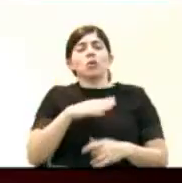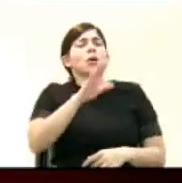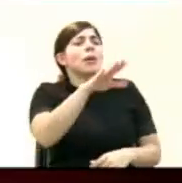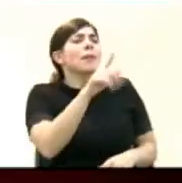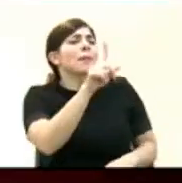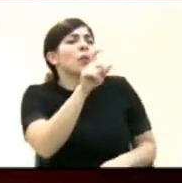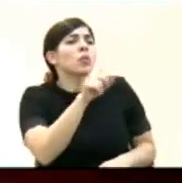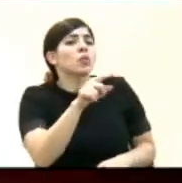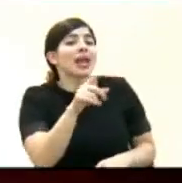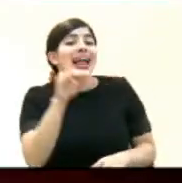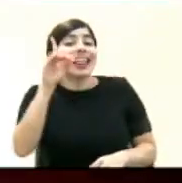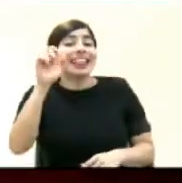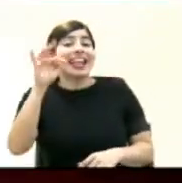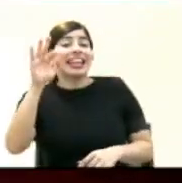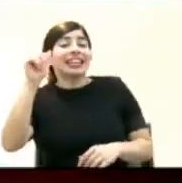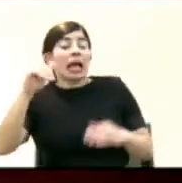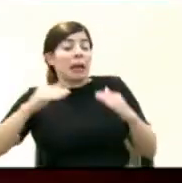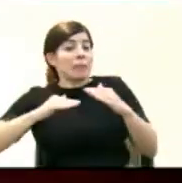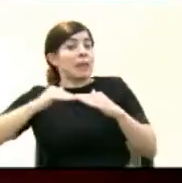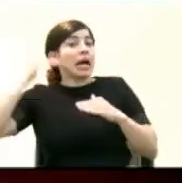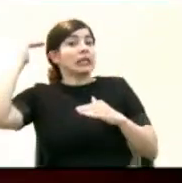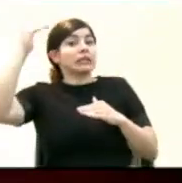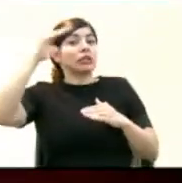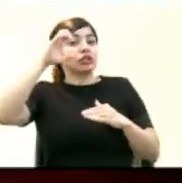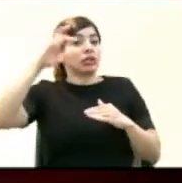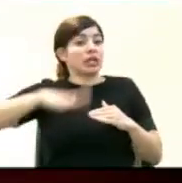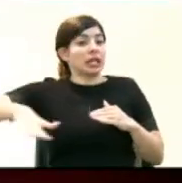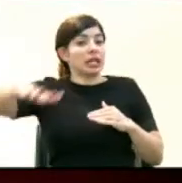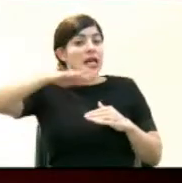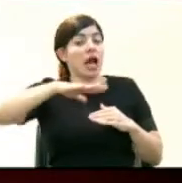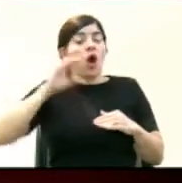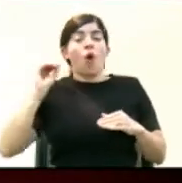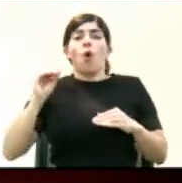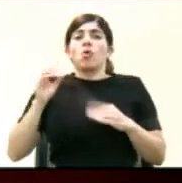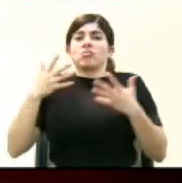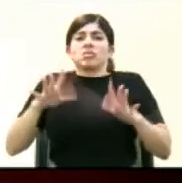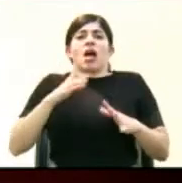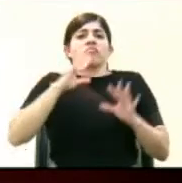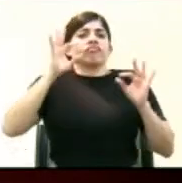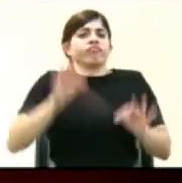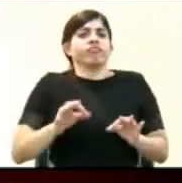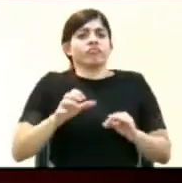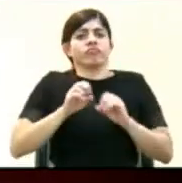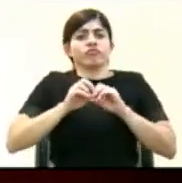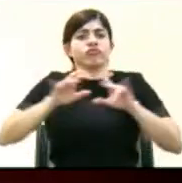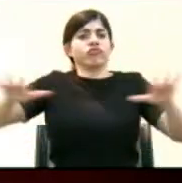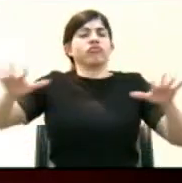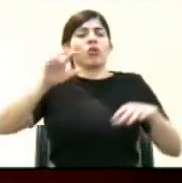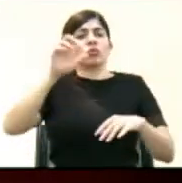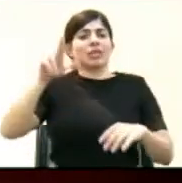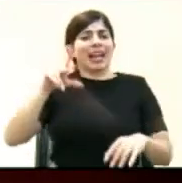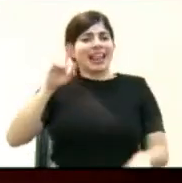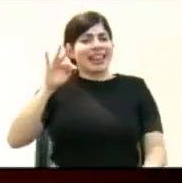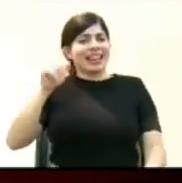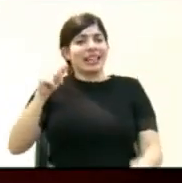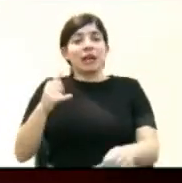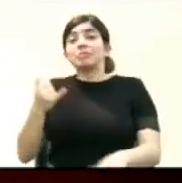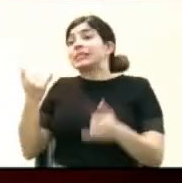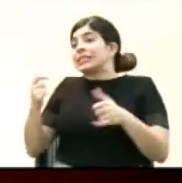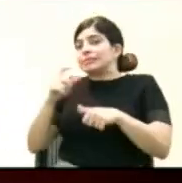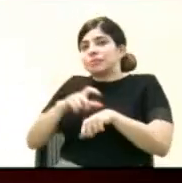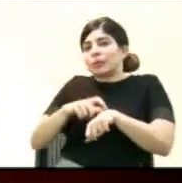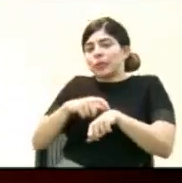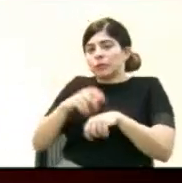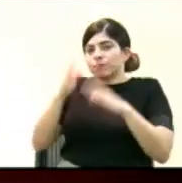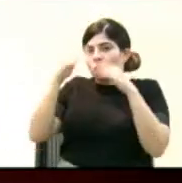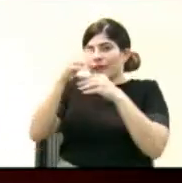¿La variante Delta ya es de más presencia o ya podemos afirmar categóricamente que es la dominante en este momento, don Pedro? En este momento no tengo